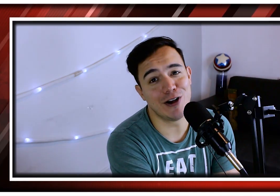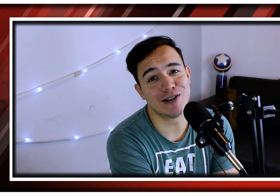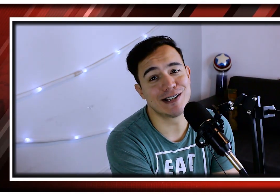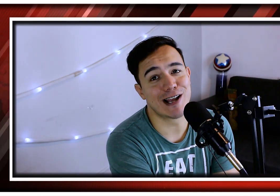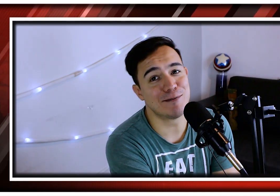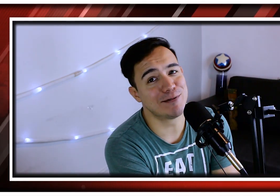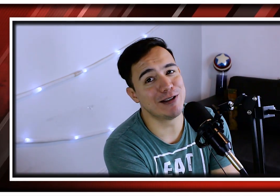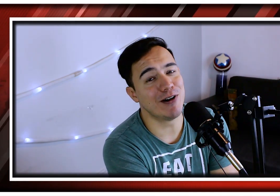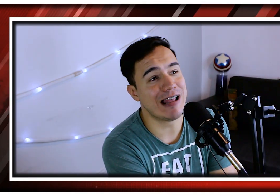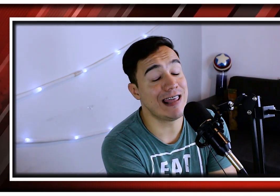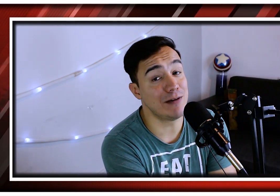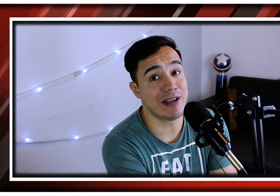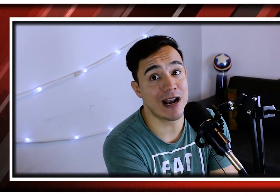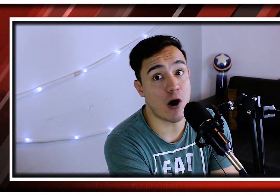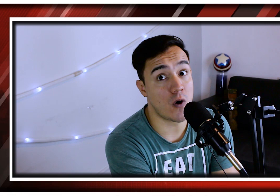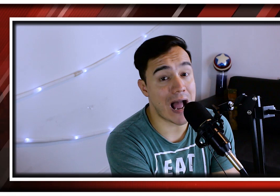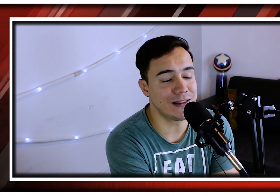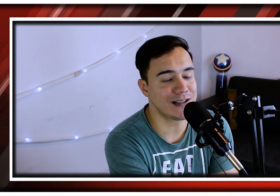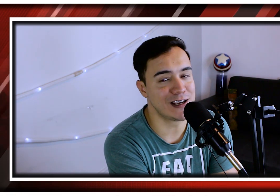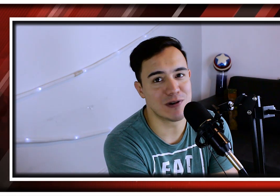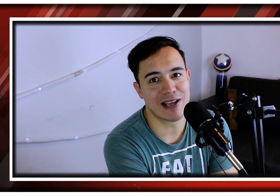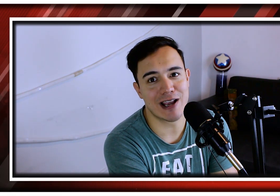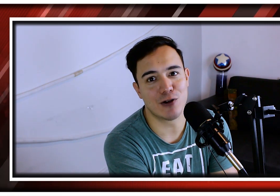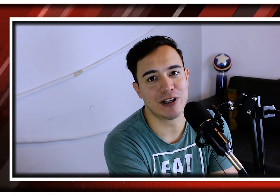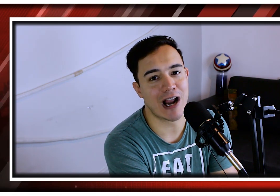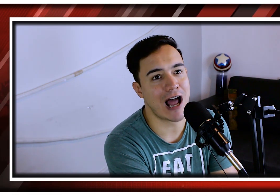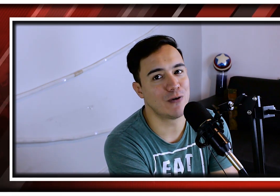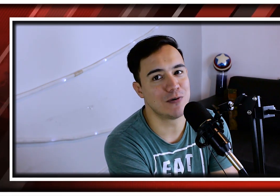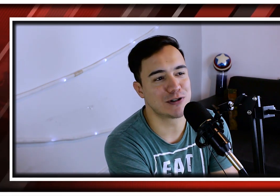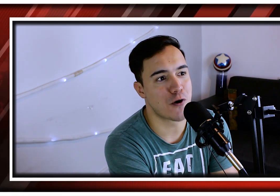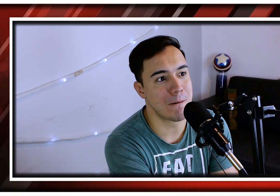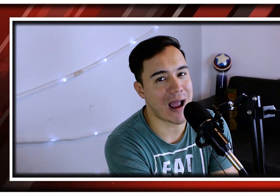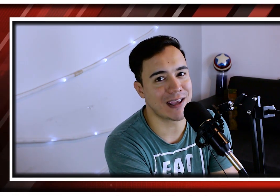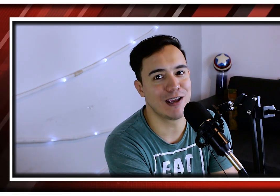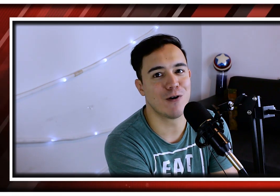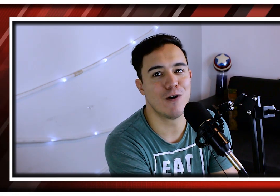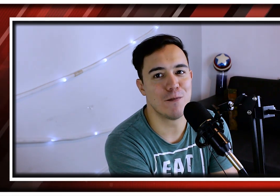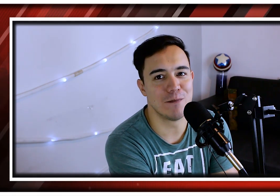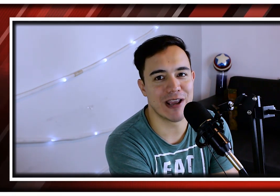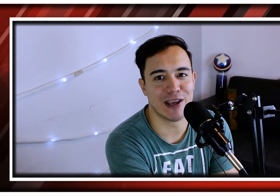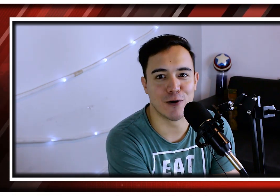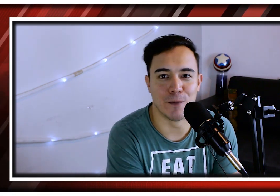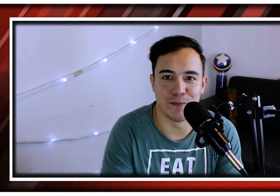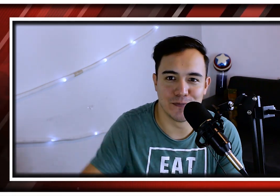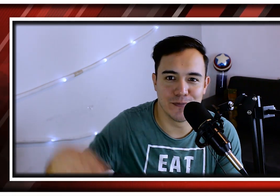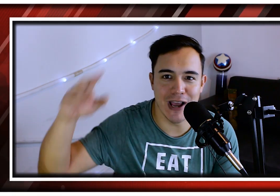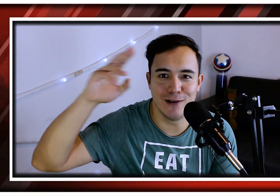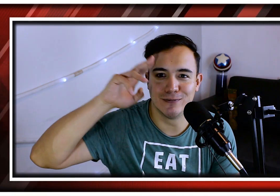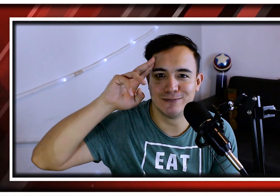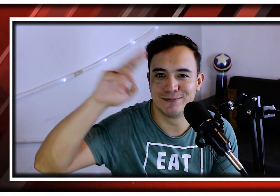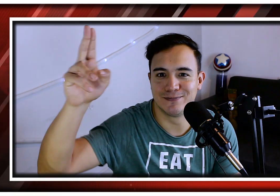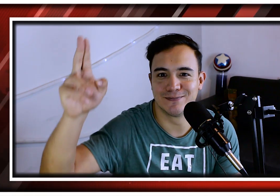Tú y yo nos estaremos viendo el día de mañana o antes, si no es que hay que contar algo en nuestro mágico México. Bye.